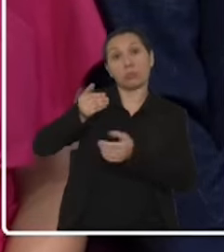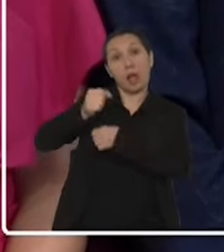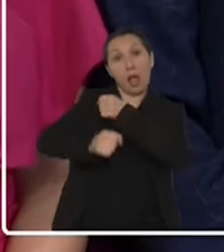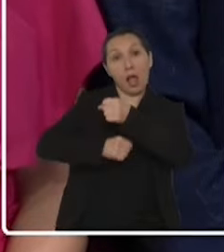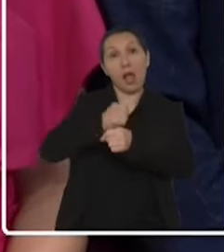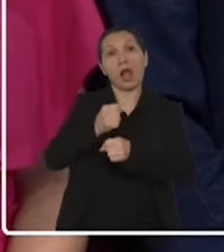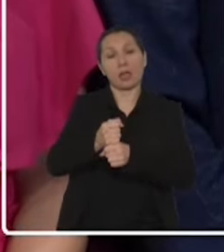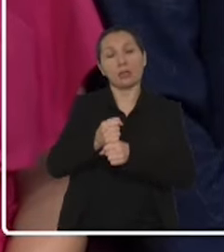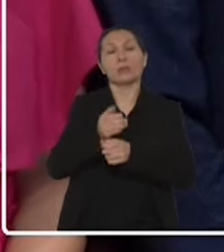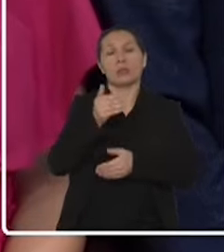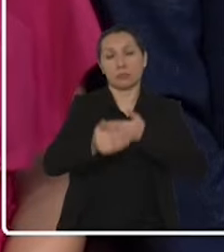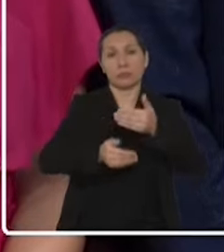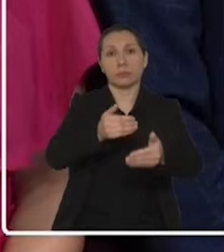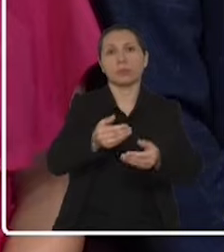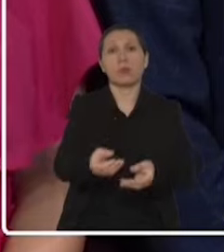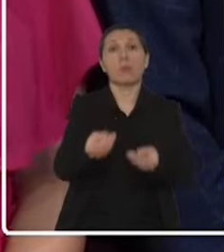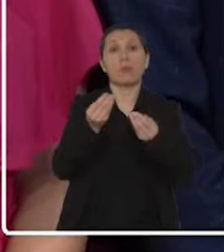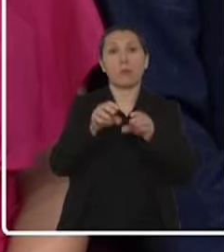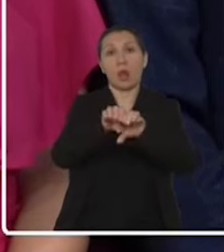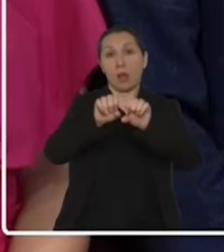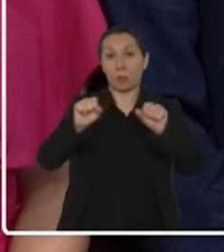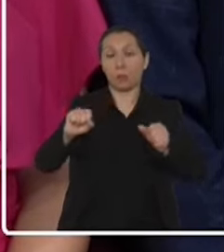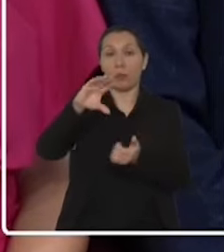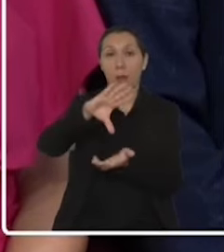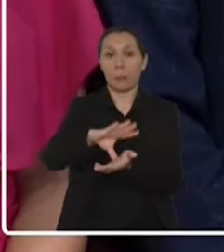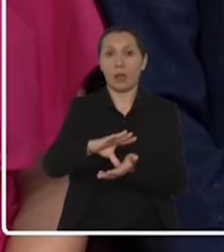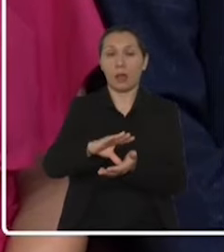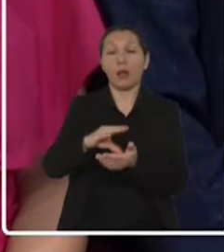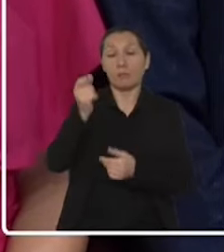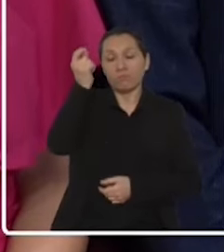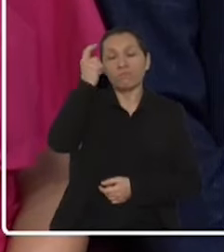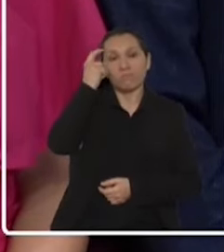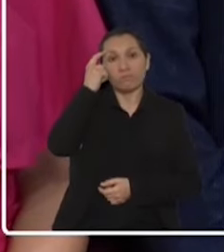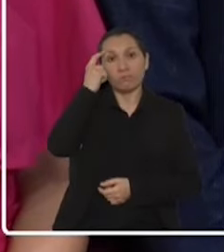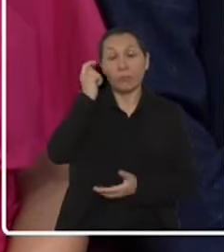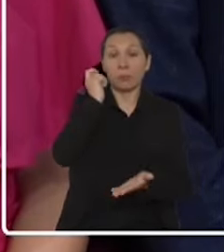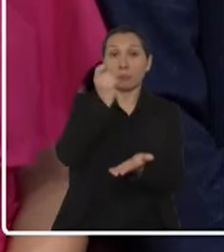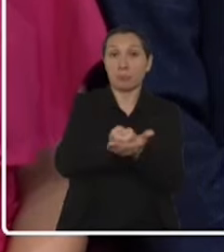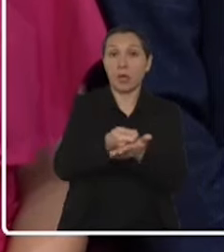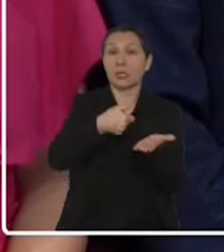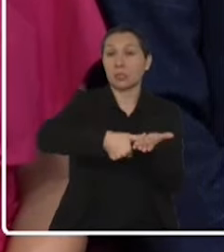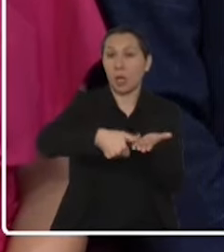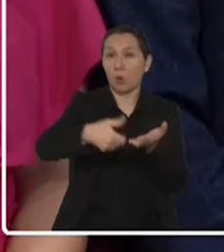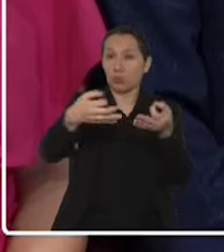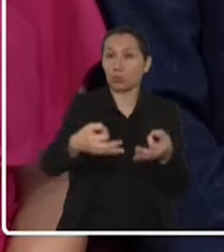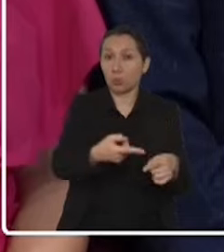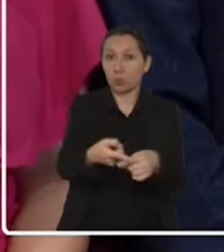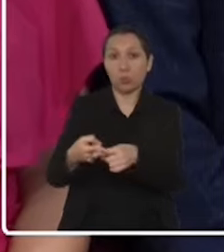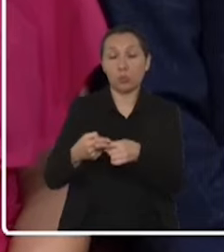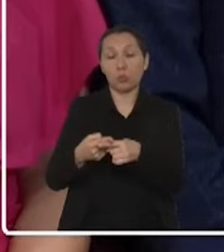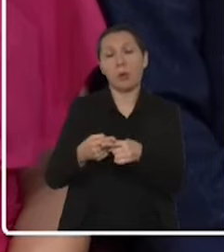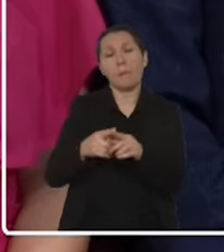año para avanzar en un buen acuerdo para el país, teniendo en cuenta que para financiar un seguro social que al